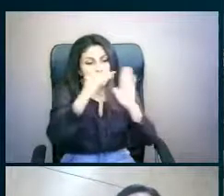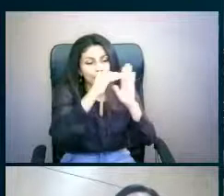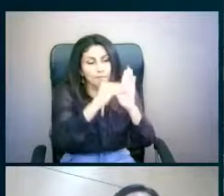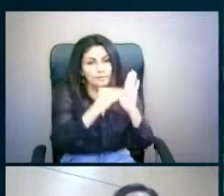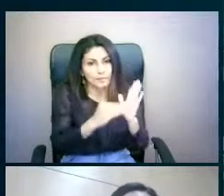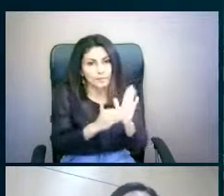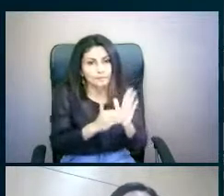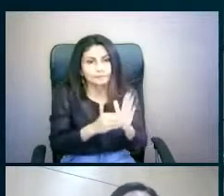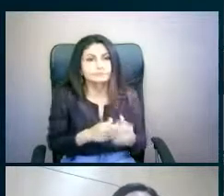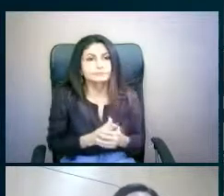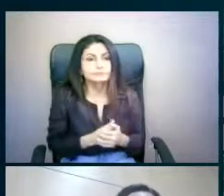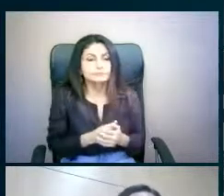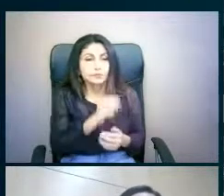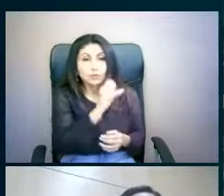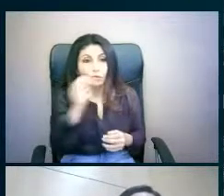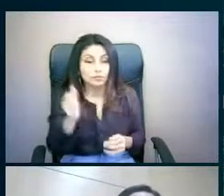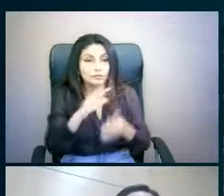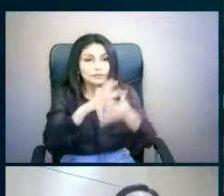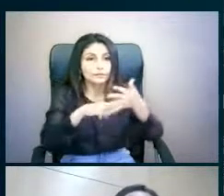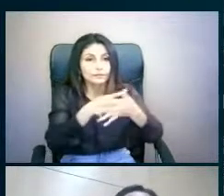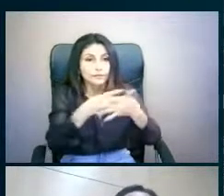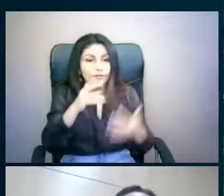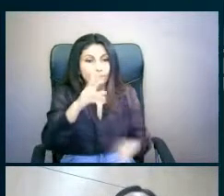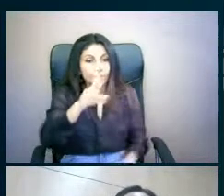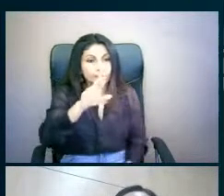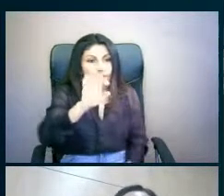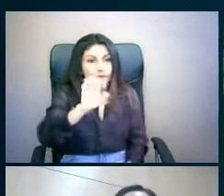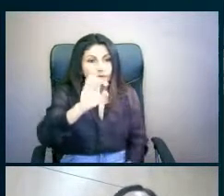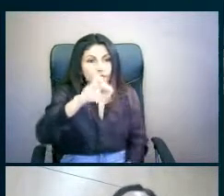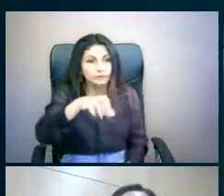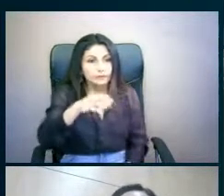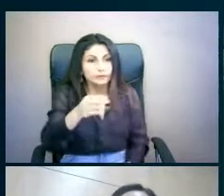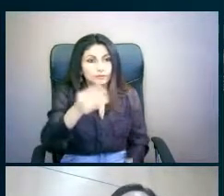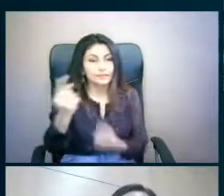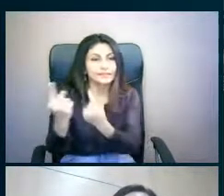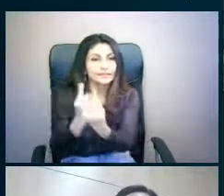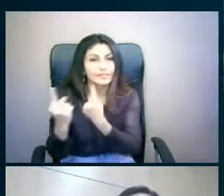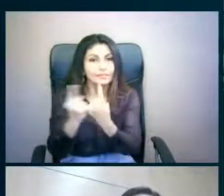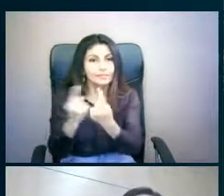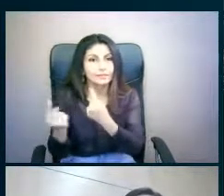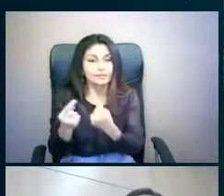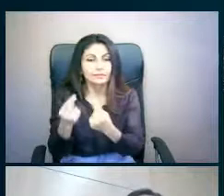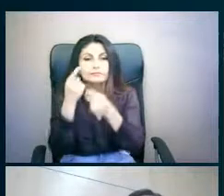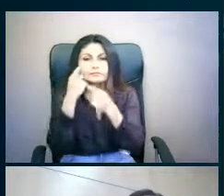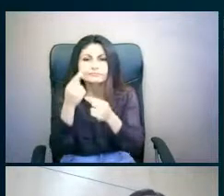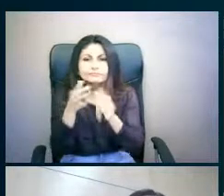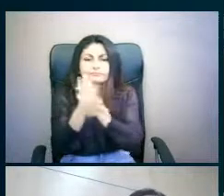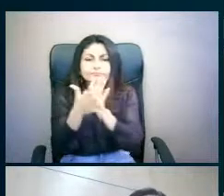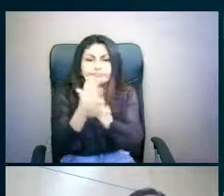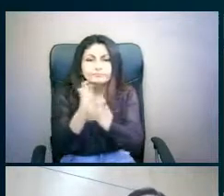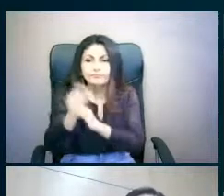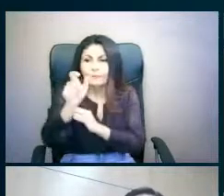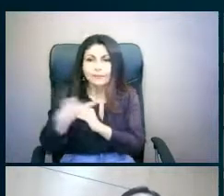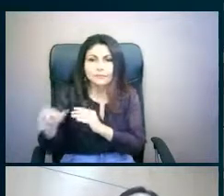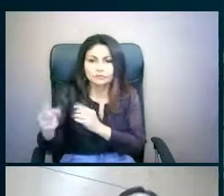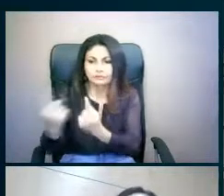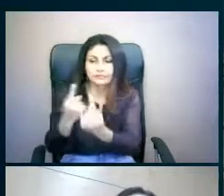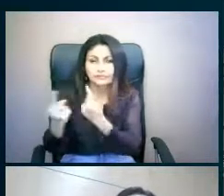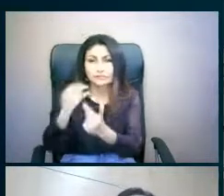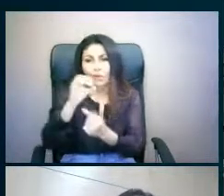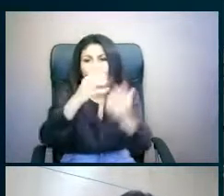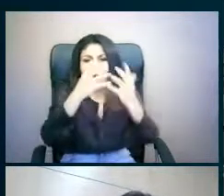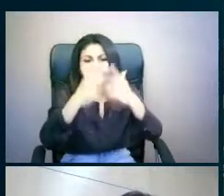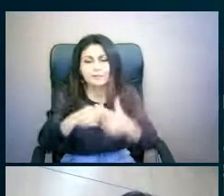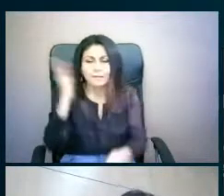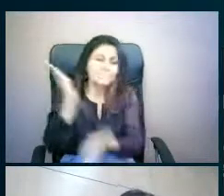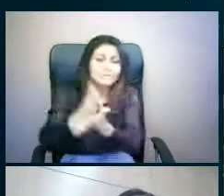La tabla de red cliente nos detalla cuáles fueron esos clientes que se vieron afectados en cada una